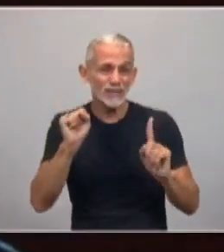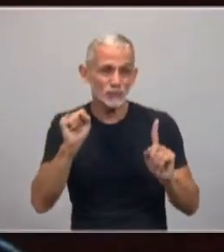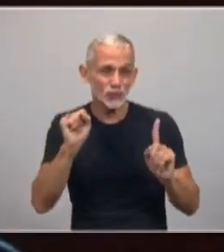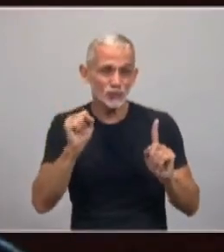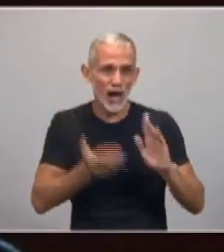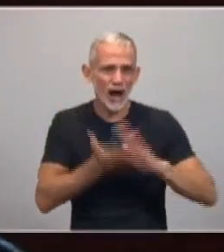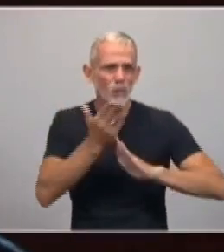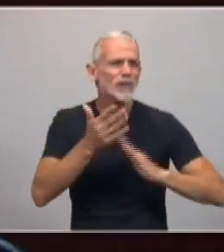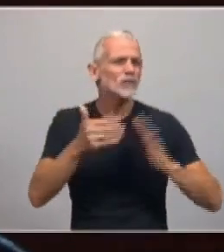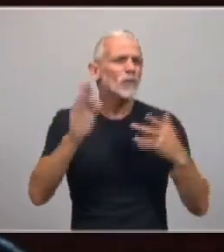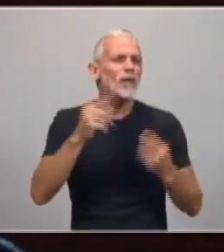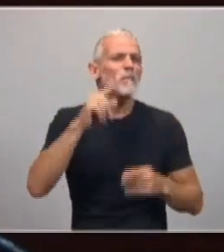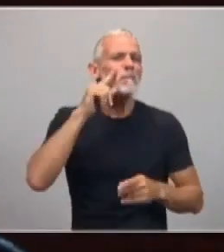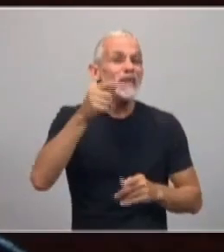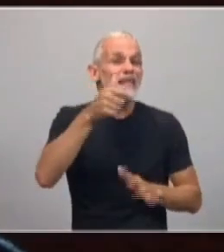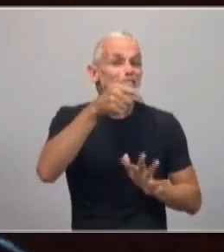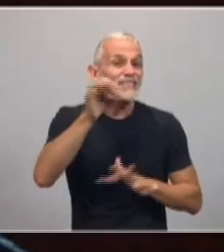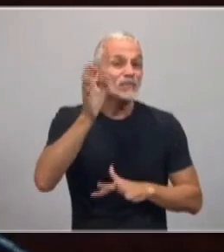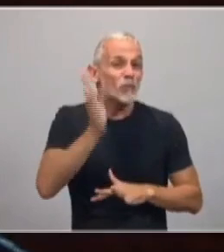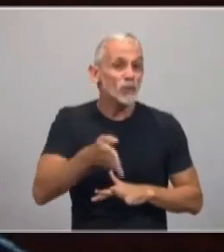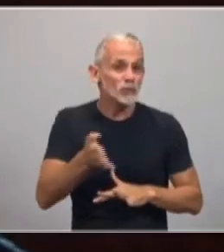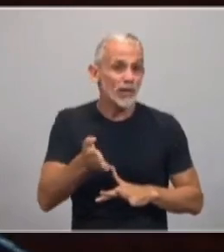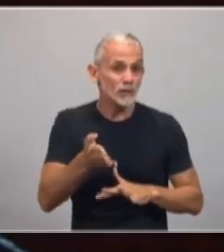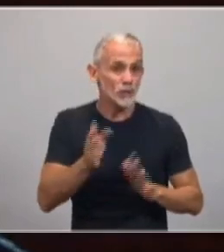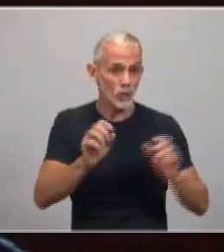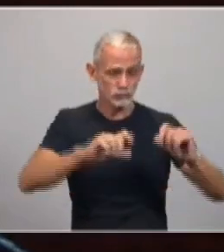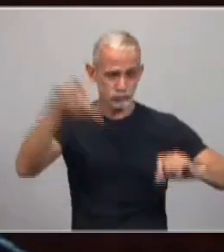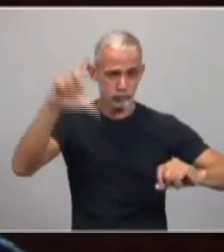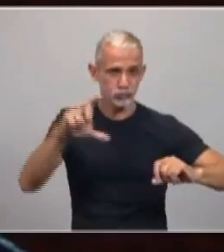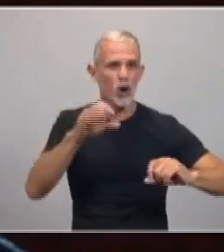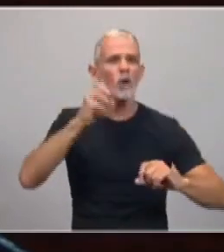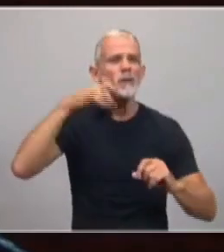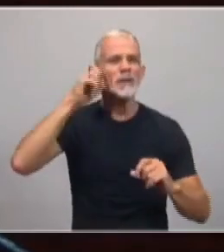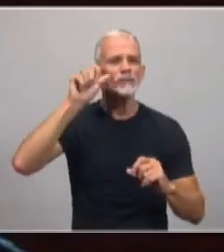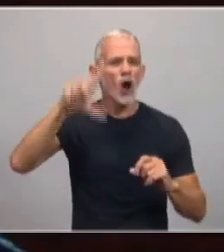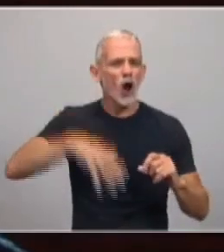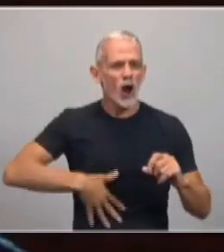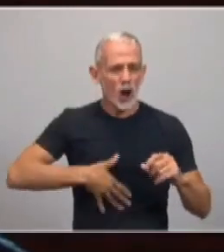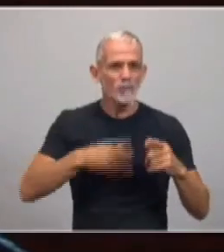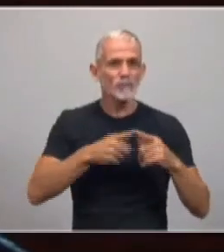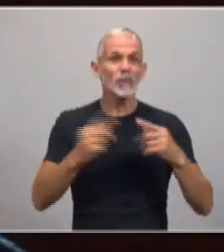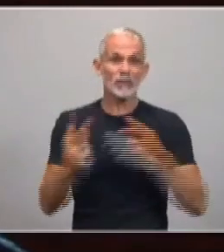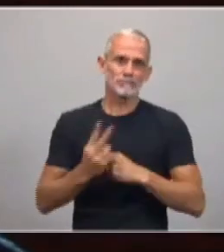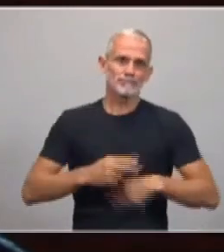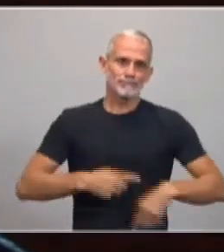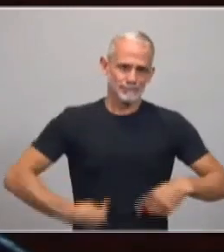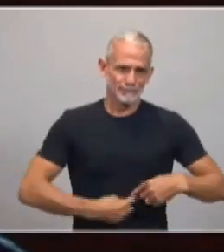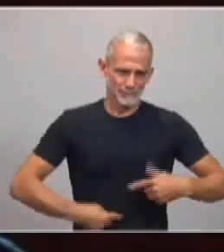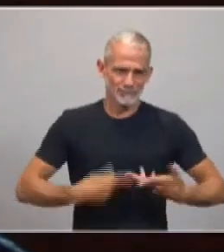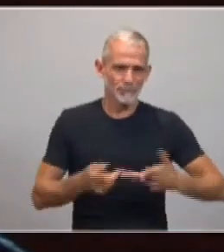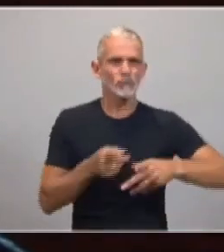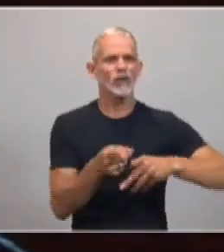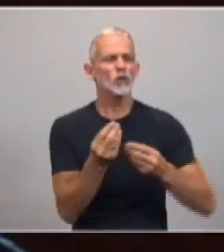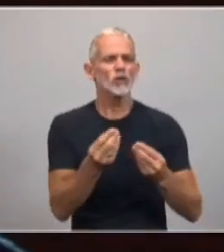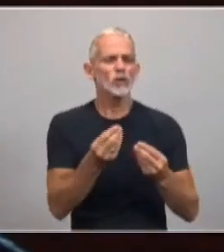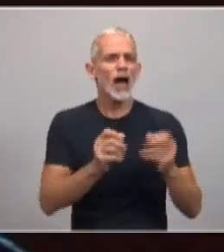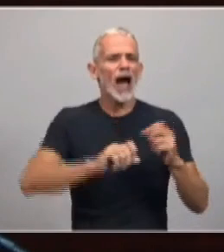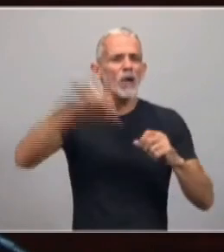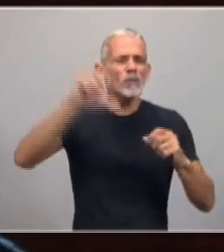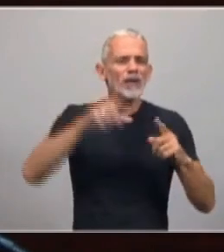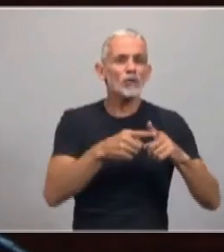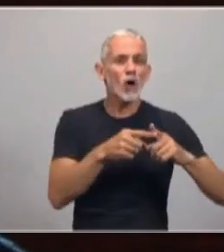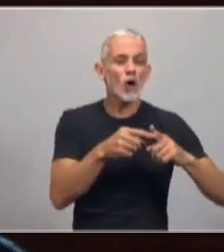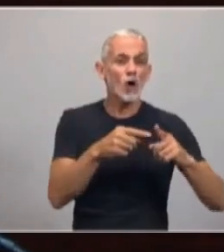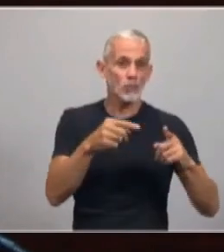un aumento de más del 1.600%. El omeprazol se usa para la protección gástrica. Aumentó en el primer bimestre